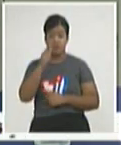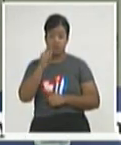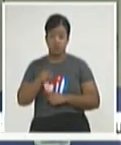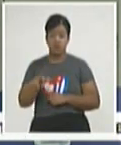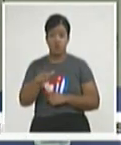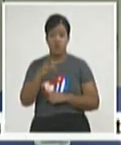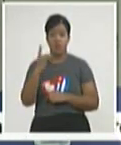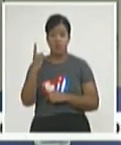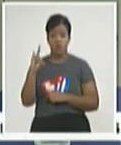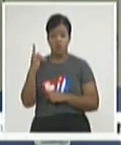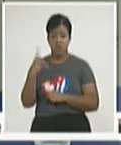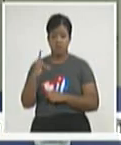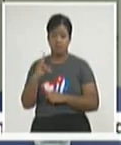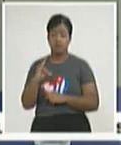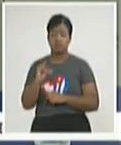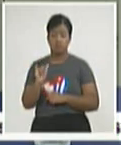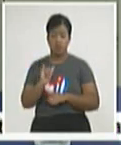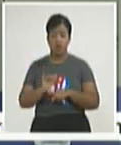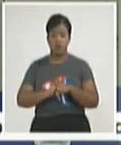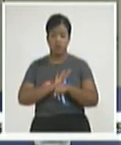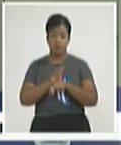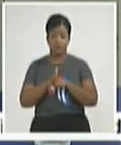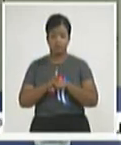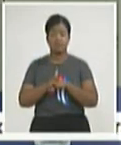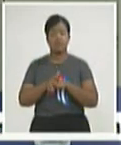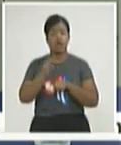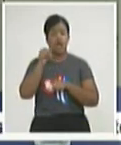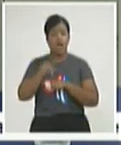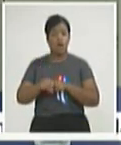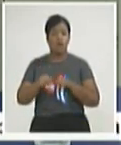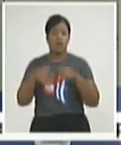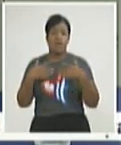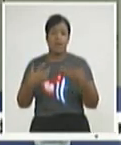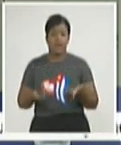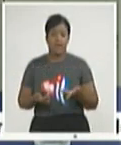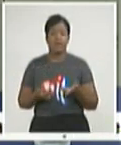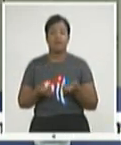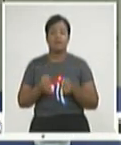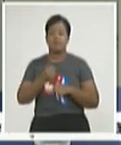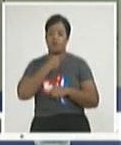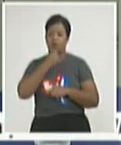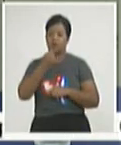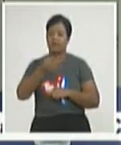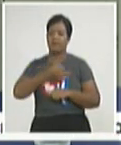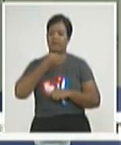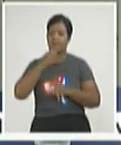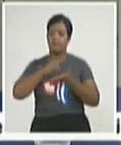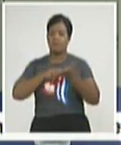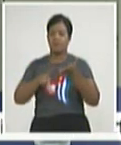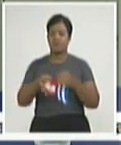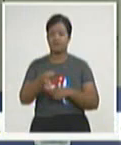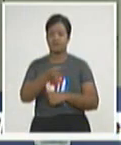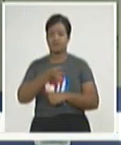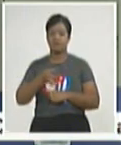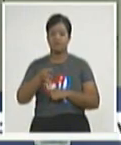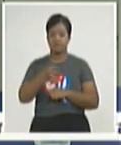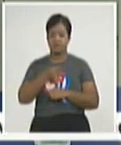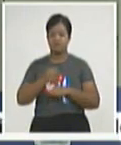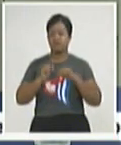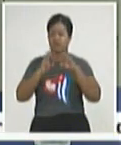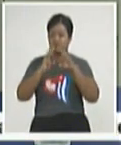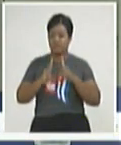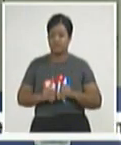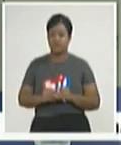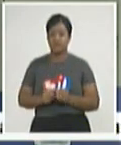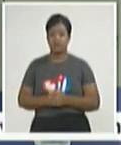pues hará un análisis pormenorizado de las provincias, de los municipios, el número de casos autóctonos que